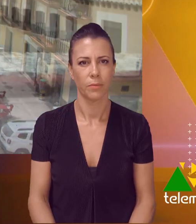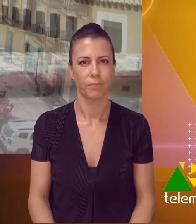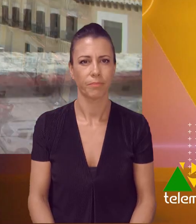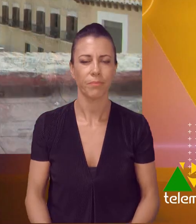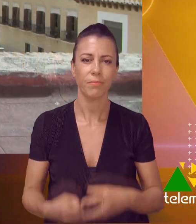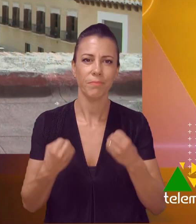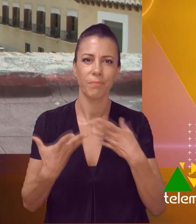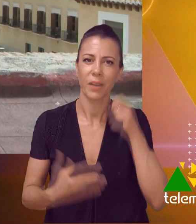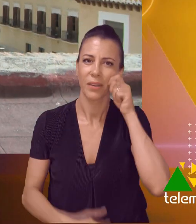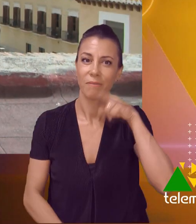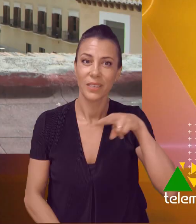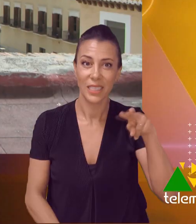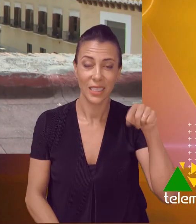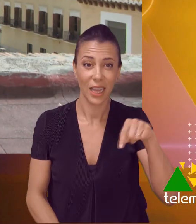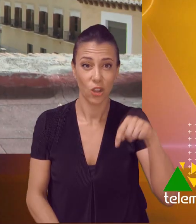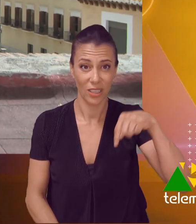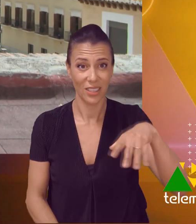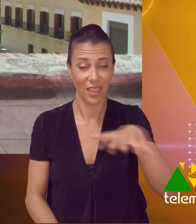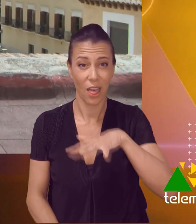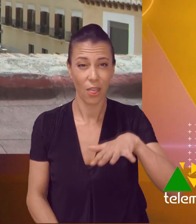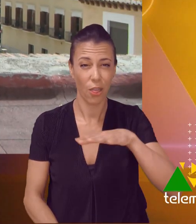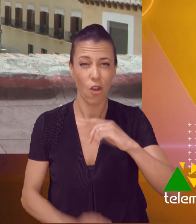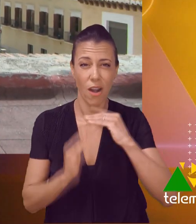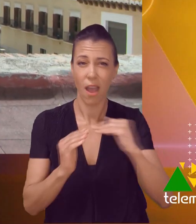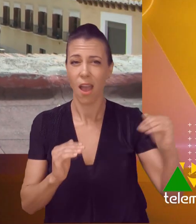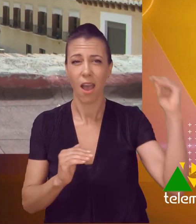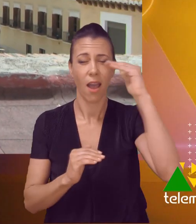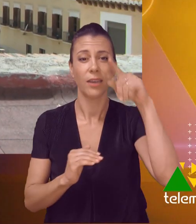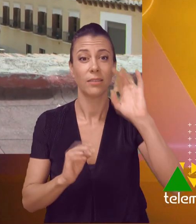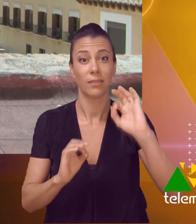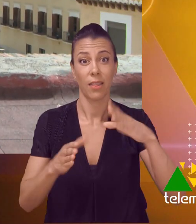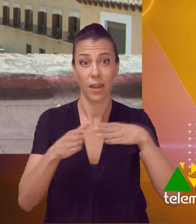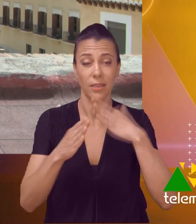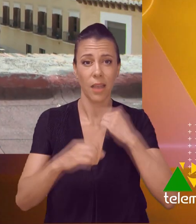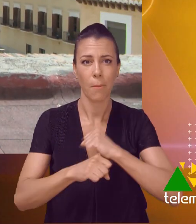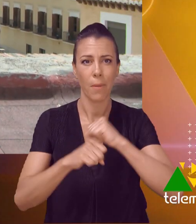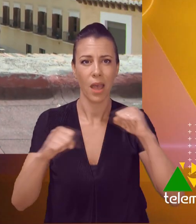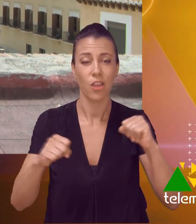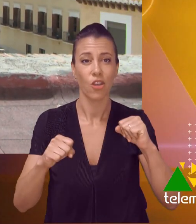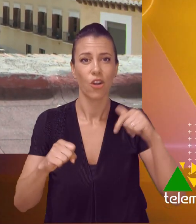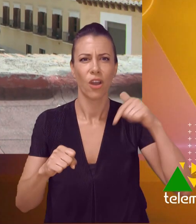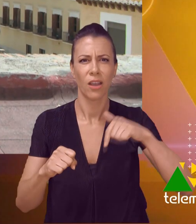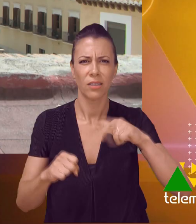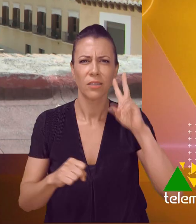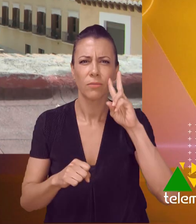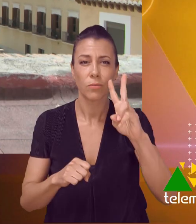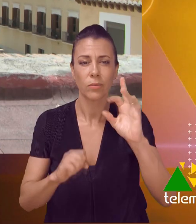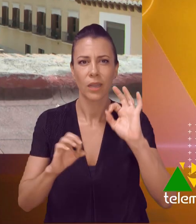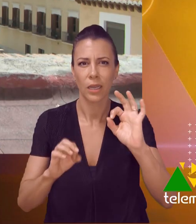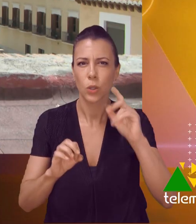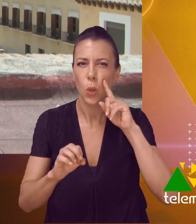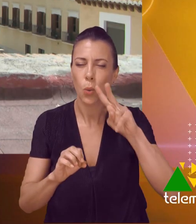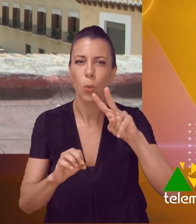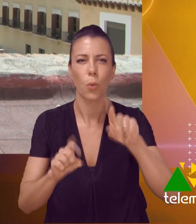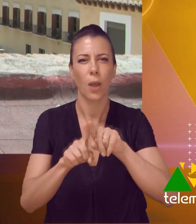Pues visitando precisamente esta zona alta de nuestra iglesia mayor, este entramado defensivo, puesto que al